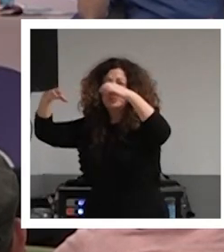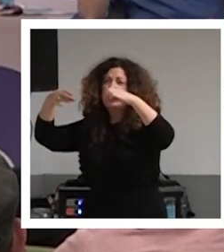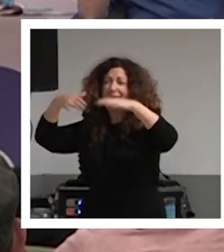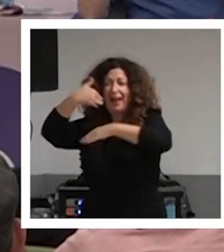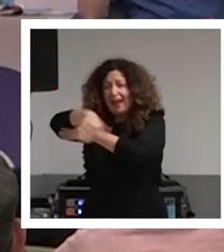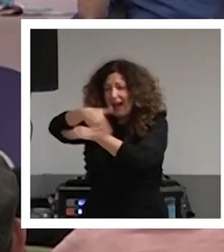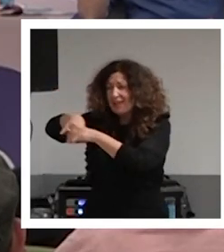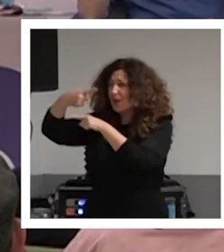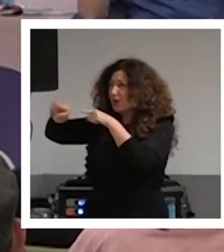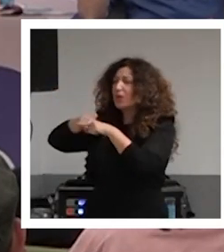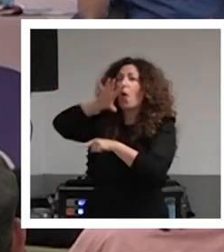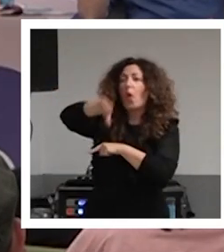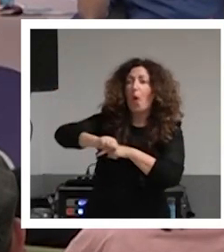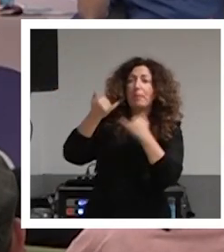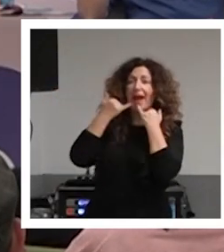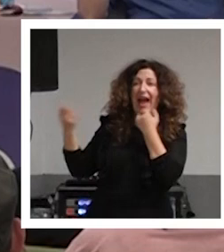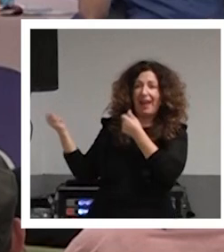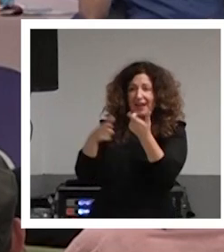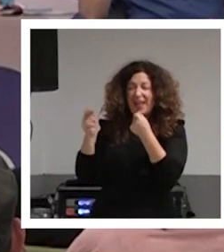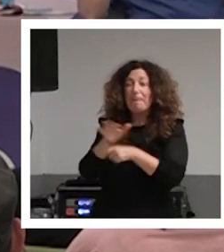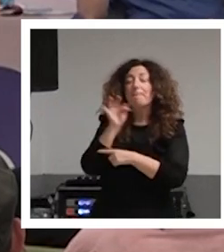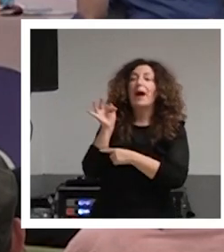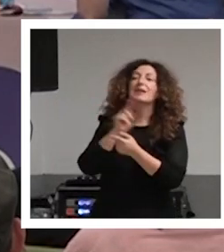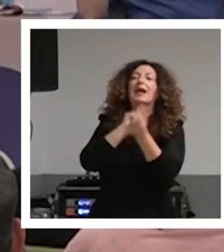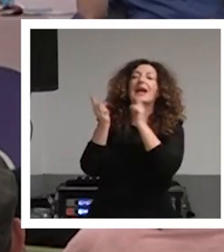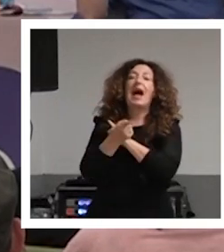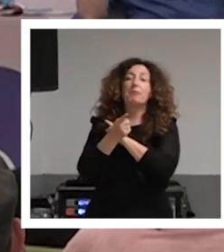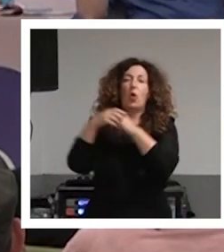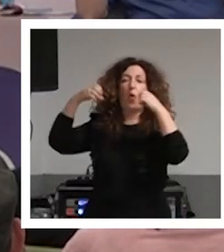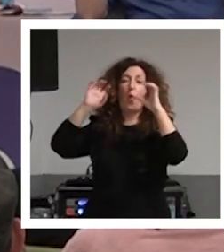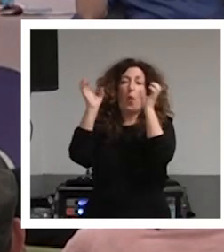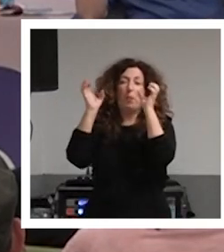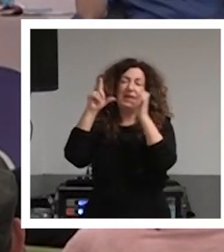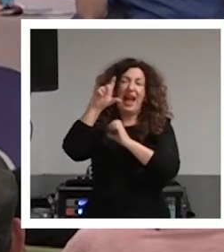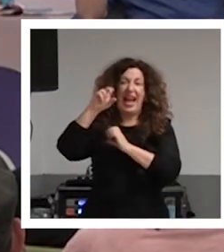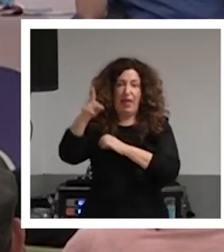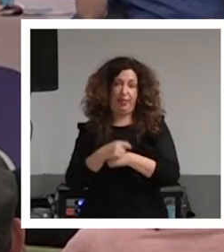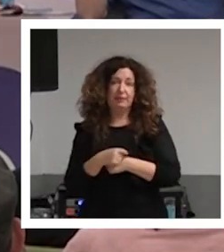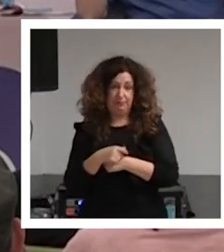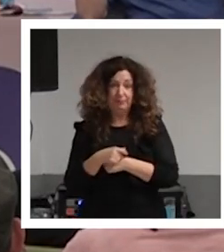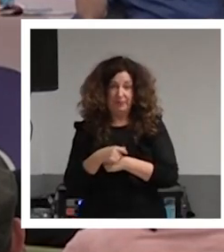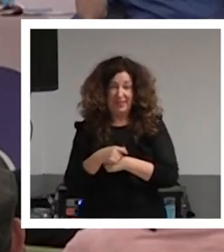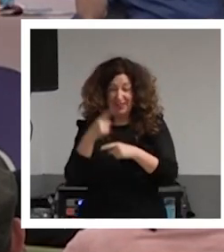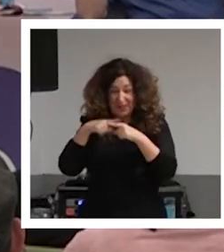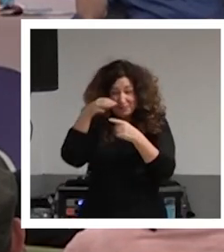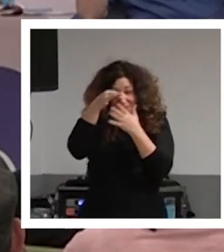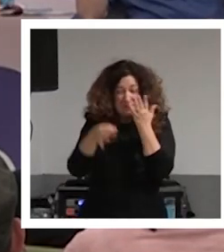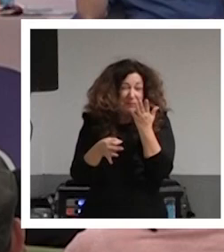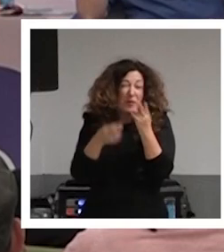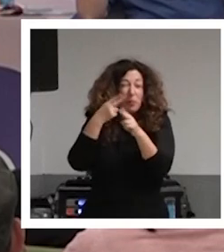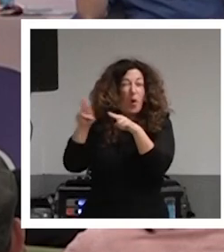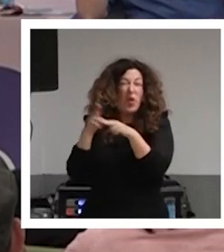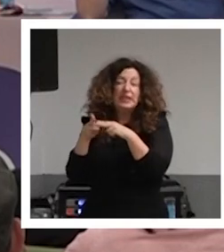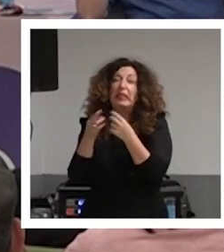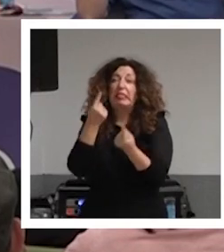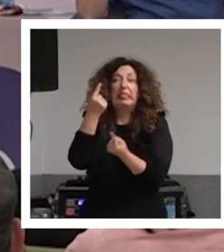no solo también compramos la energía sino que estamos haciendo el cambio a led esas pequeñas políticas que